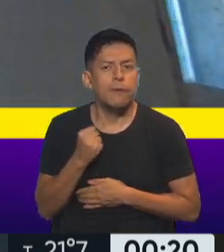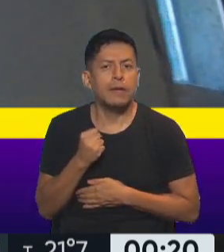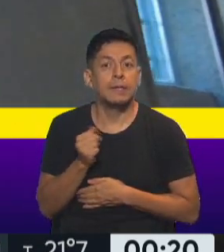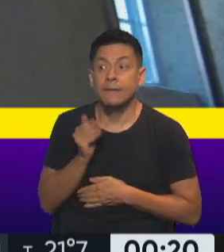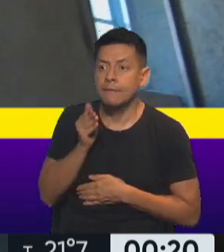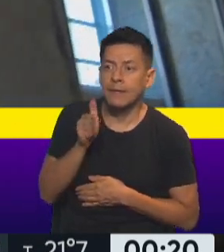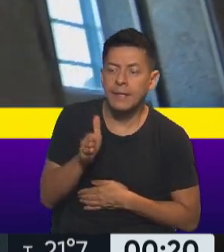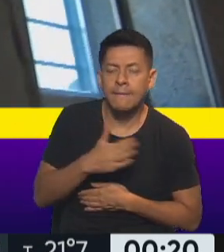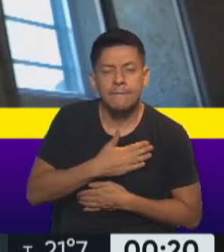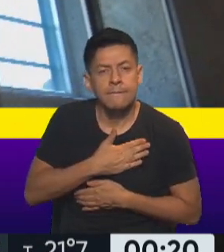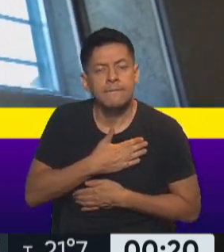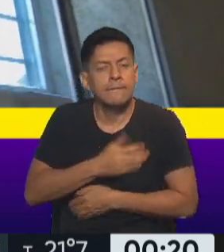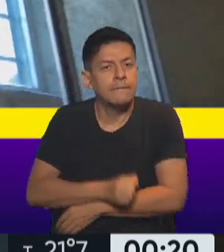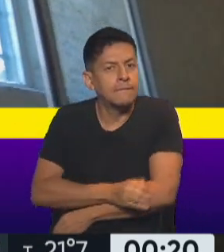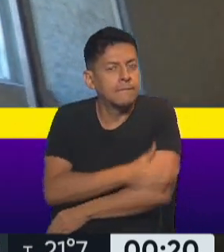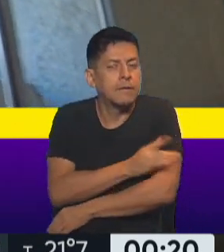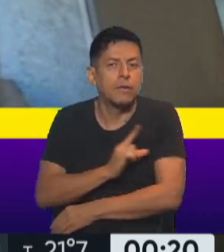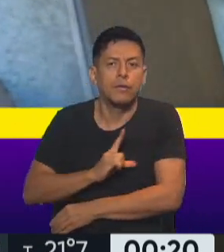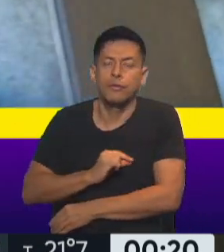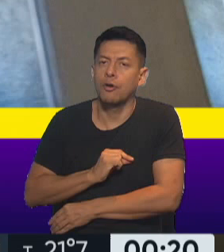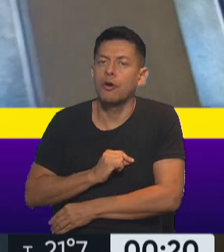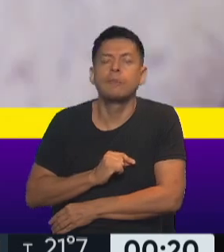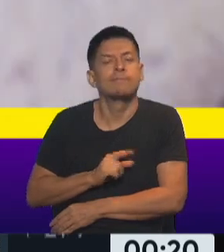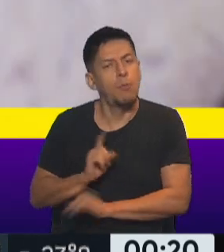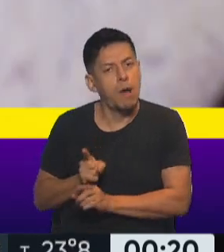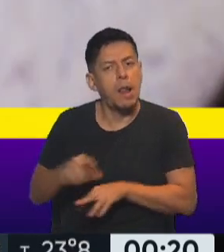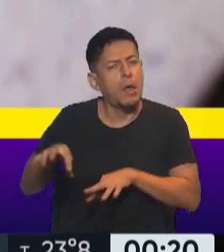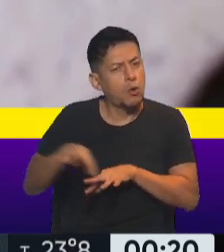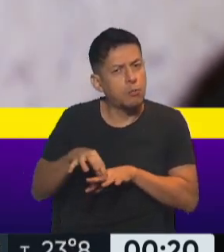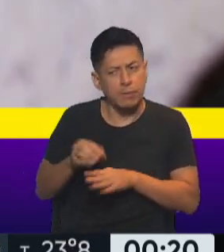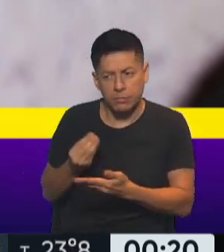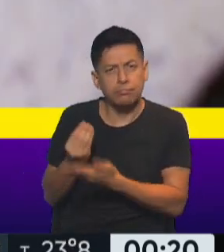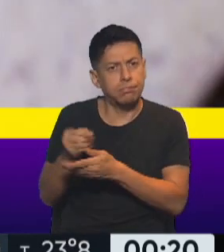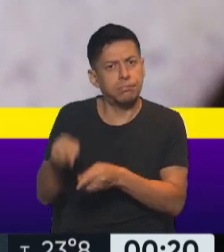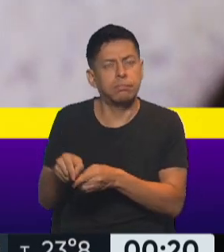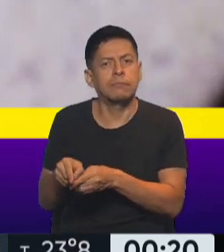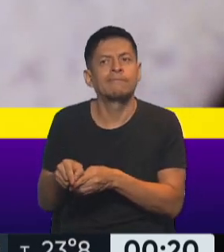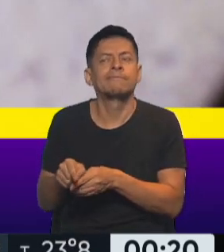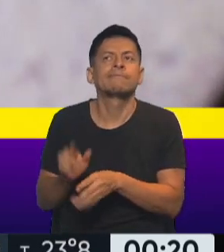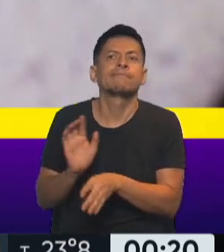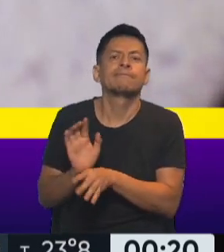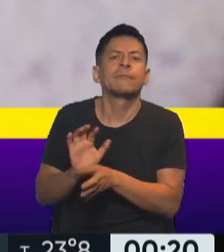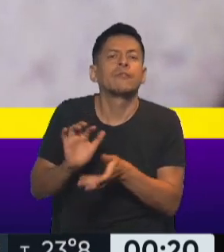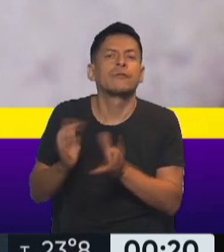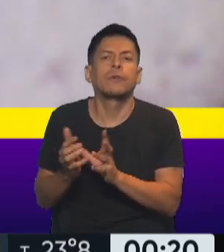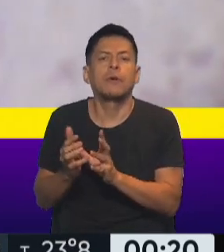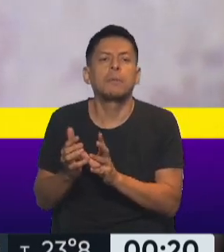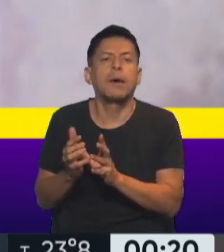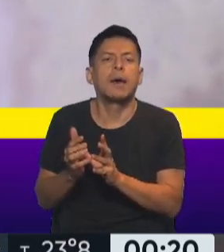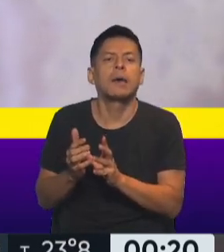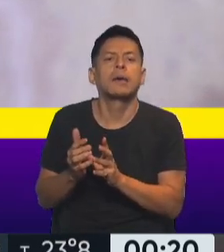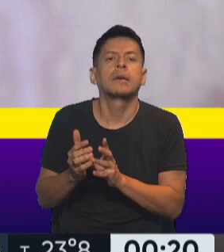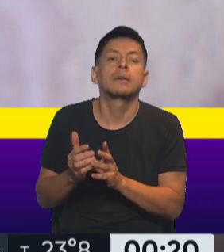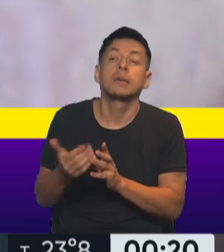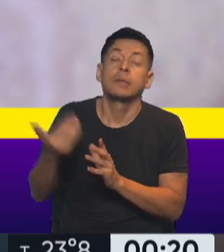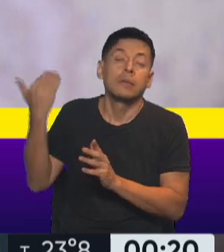venimos, pero creo que es un compromiso estar acá. También es una manera de traer al presente a